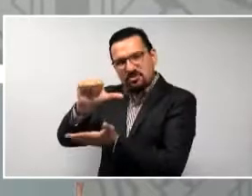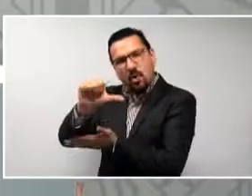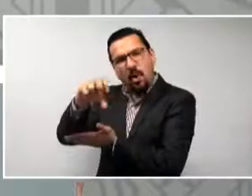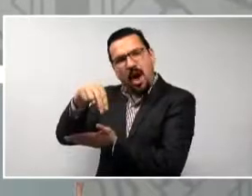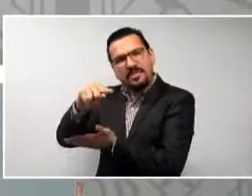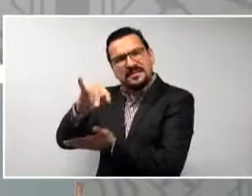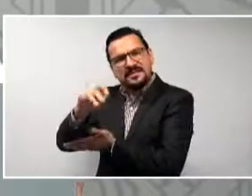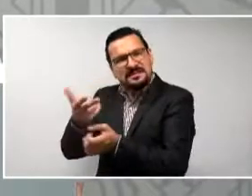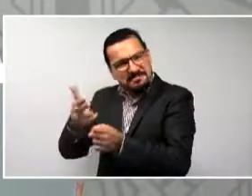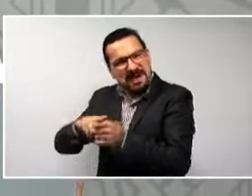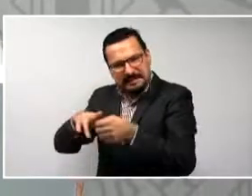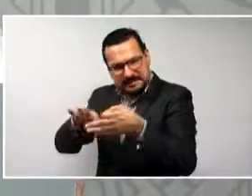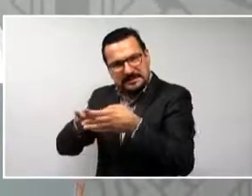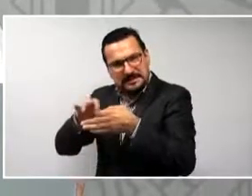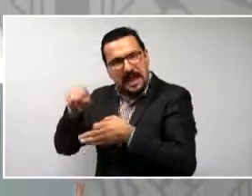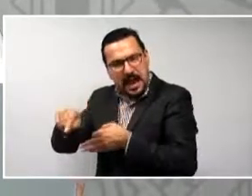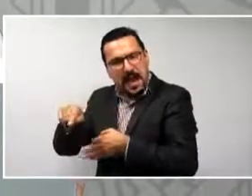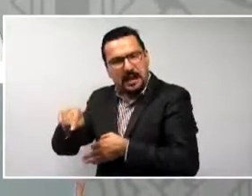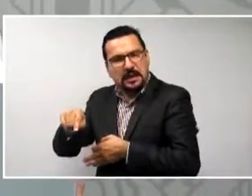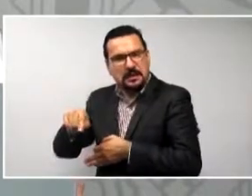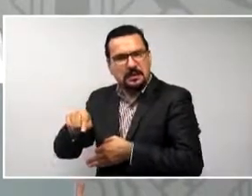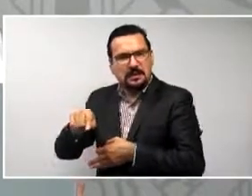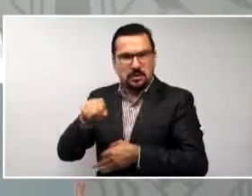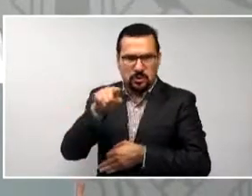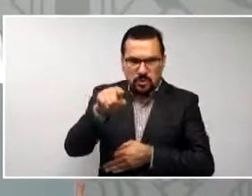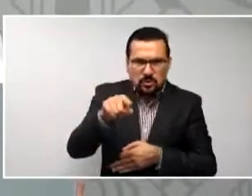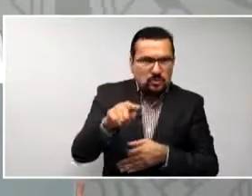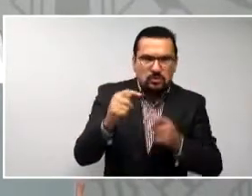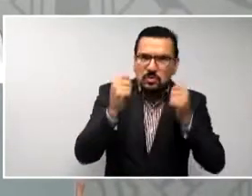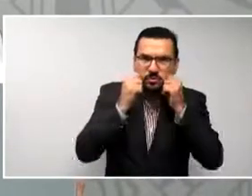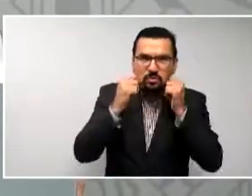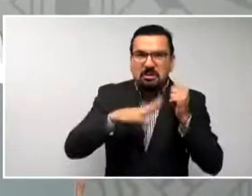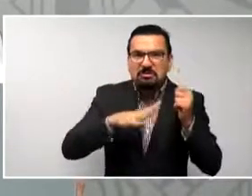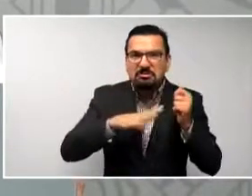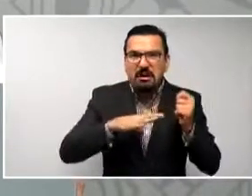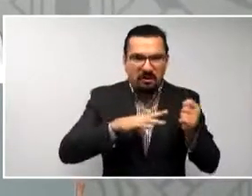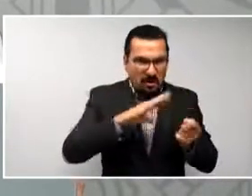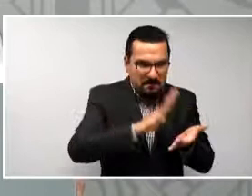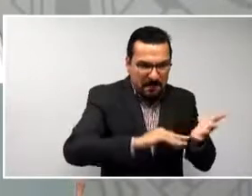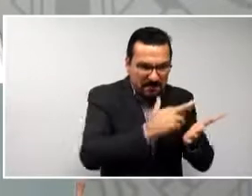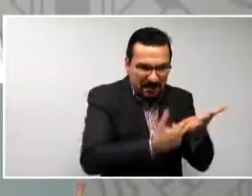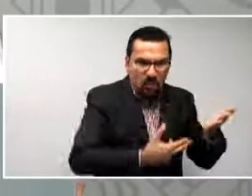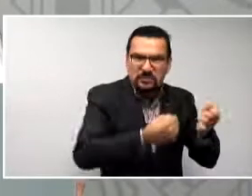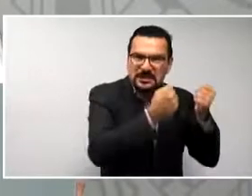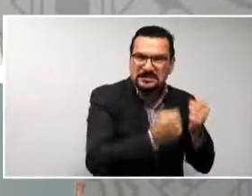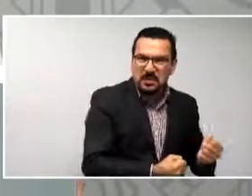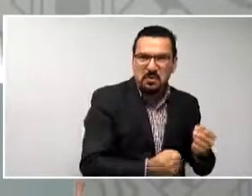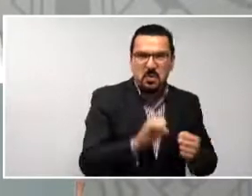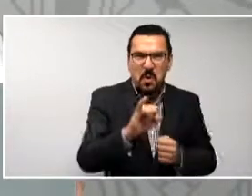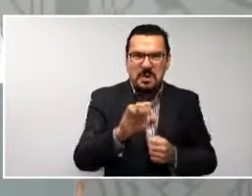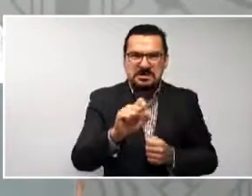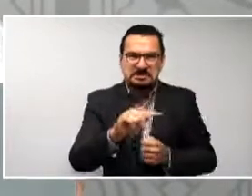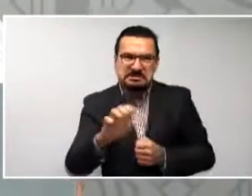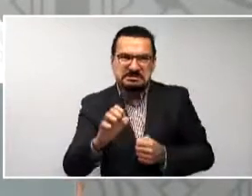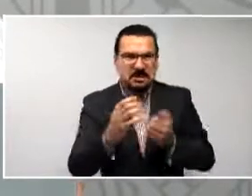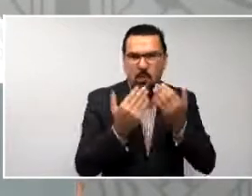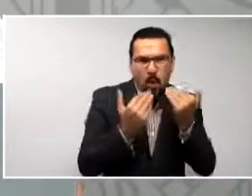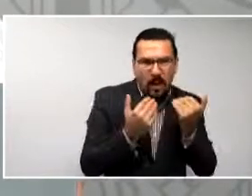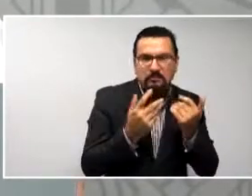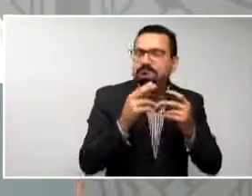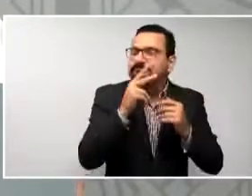no importa si cuentas o no con algún tipo de servicio médico aquí